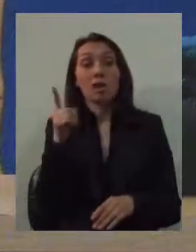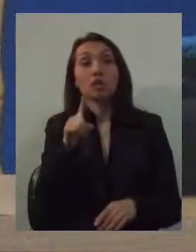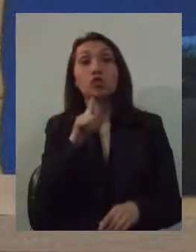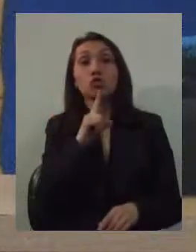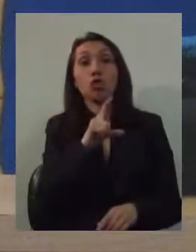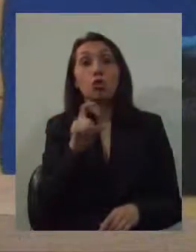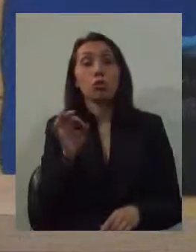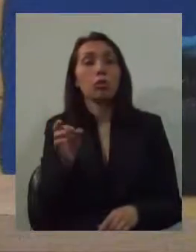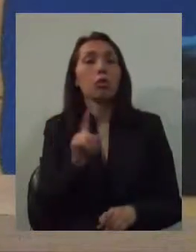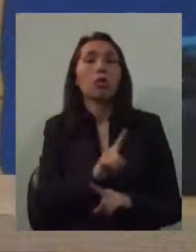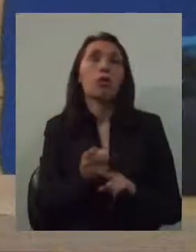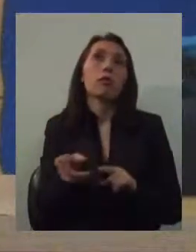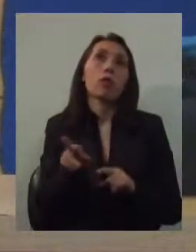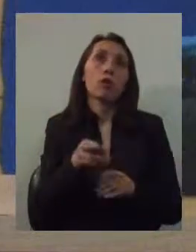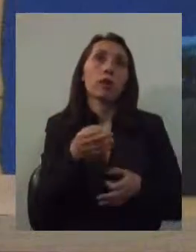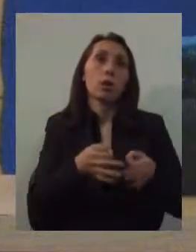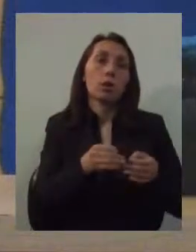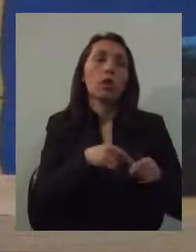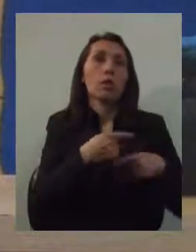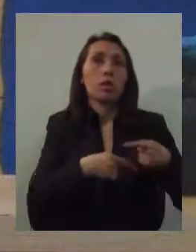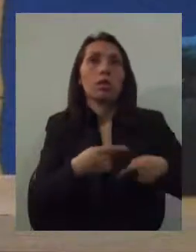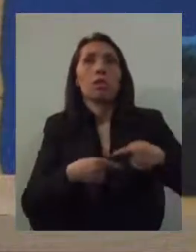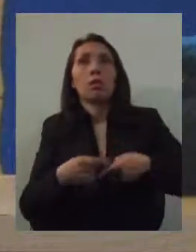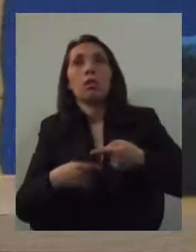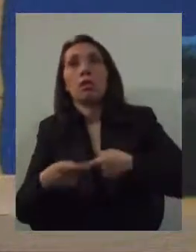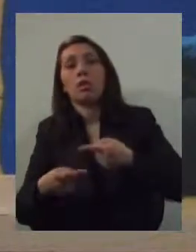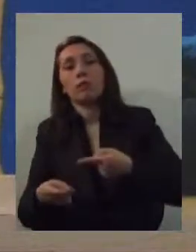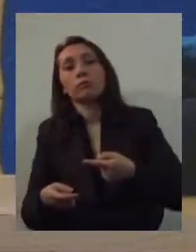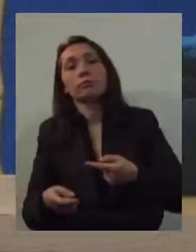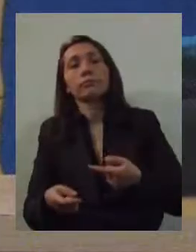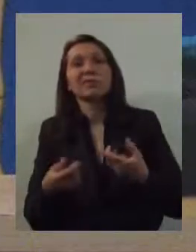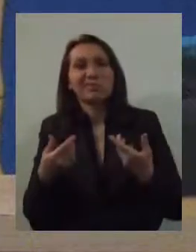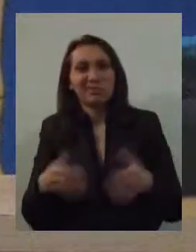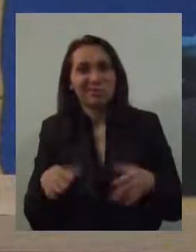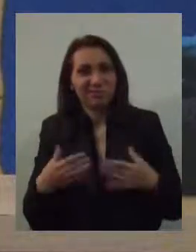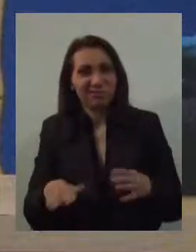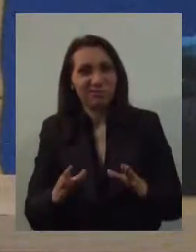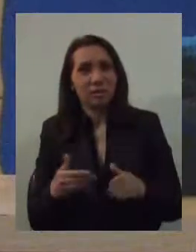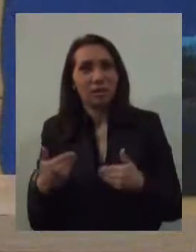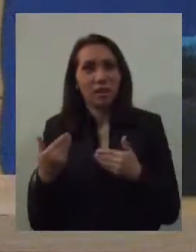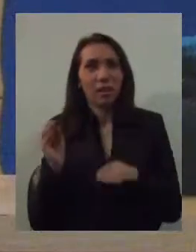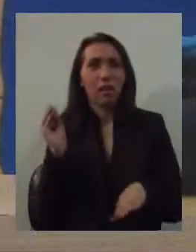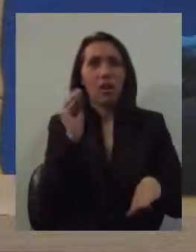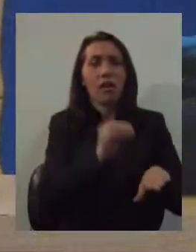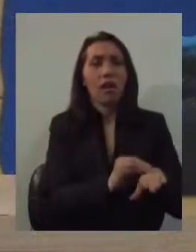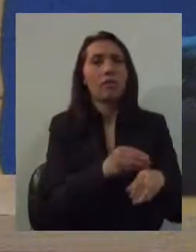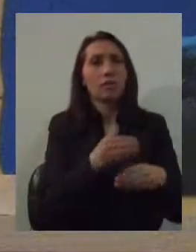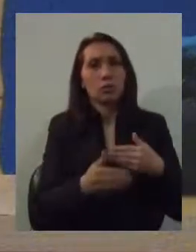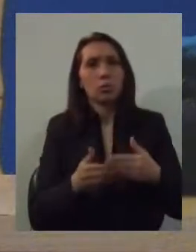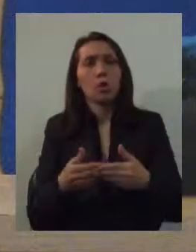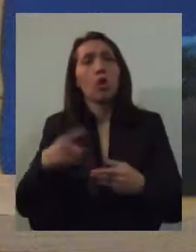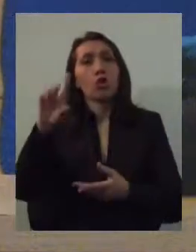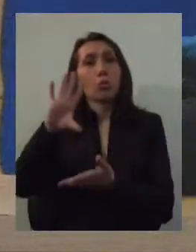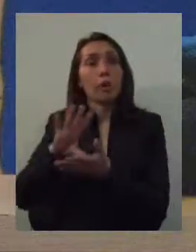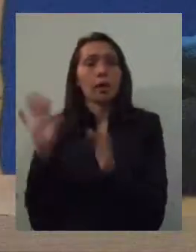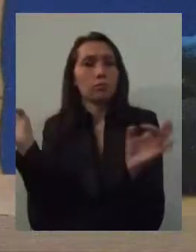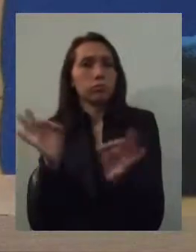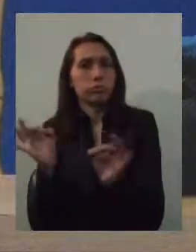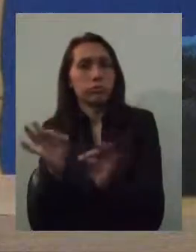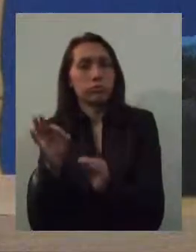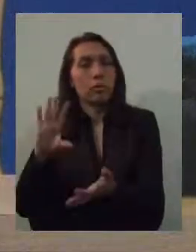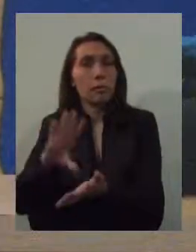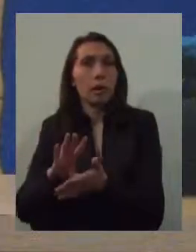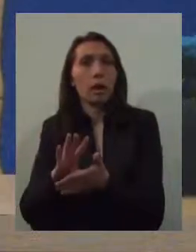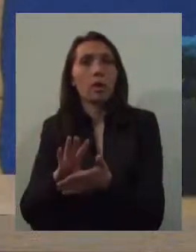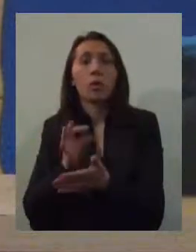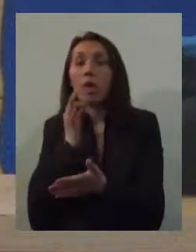volver a procesar, en definitiva, o reabrir el proceso cuando ya se le han dado las garantías del debido proceso en el extranjero, en el país donde